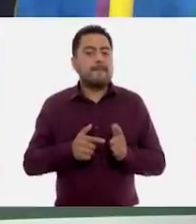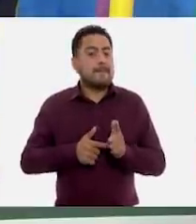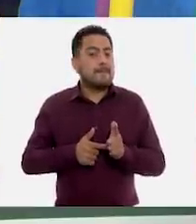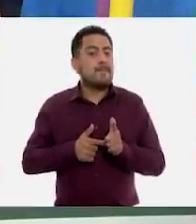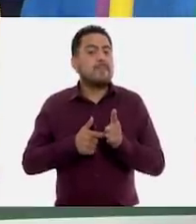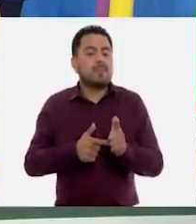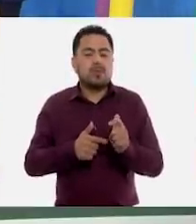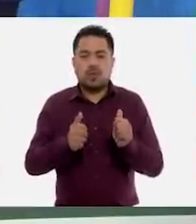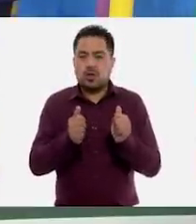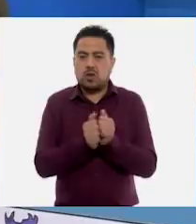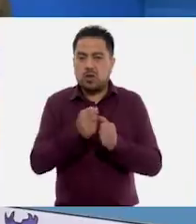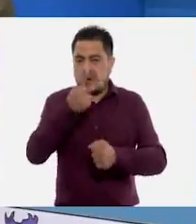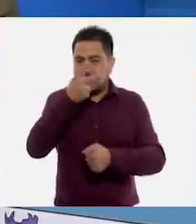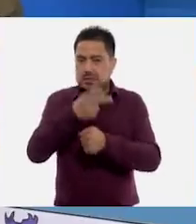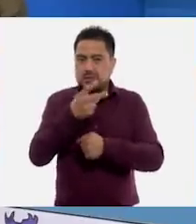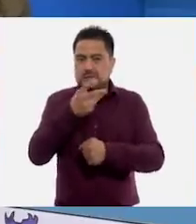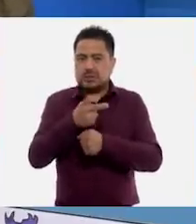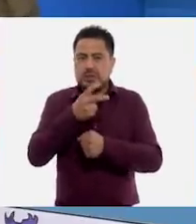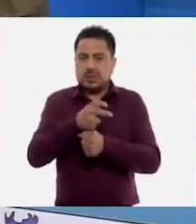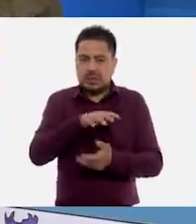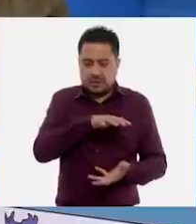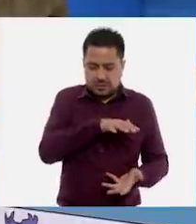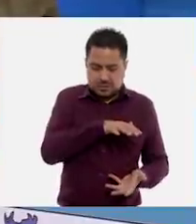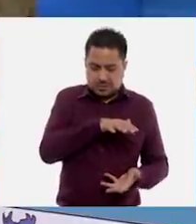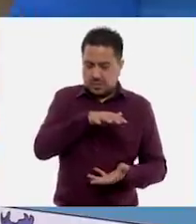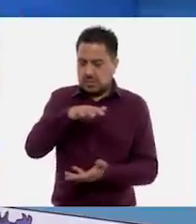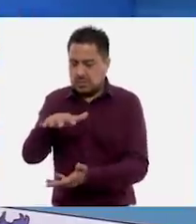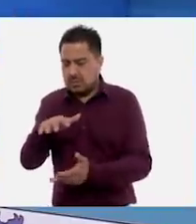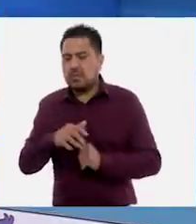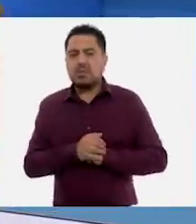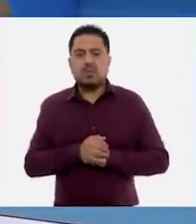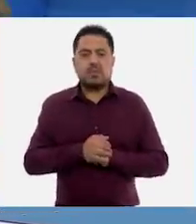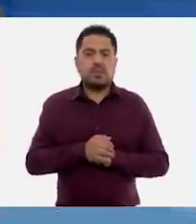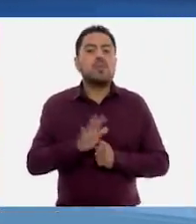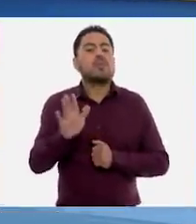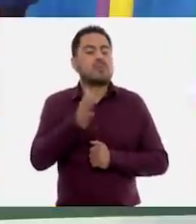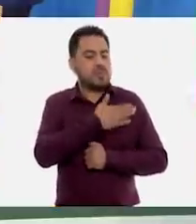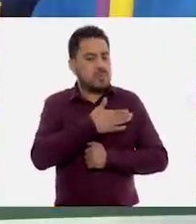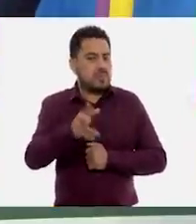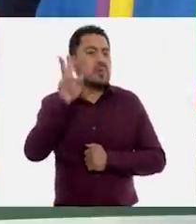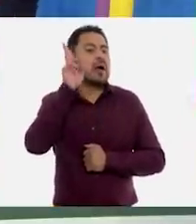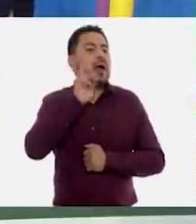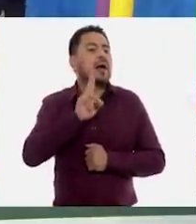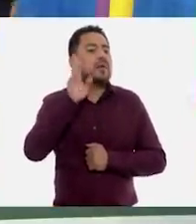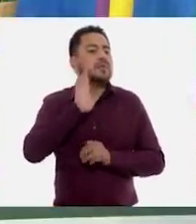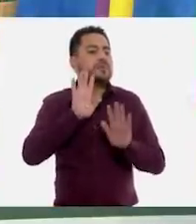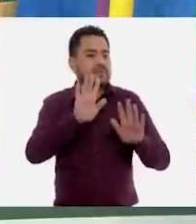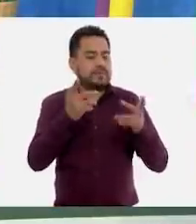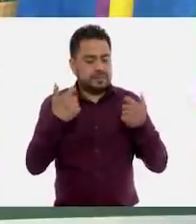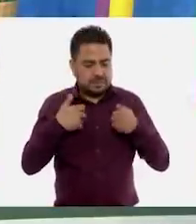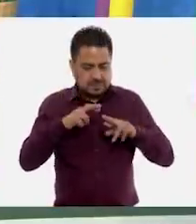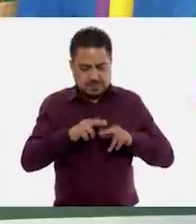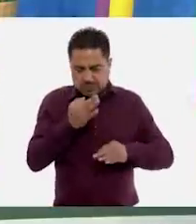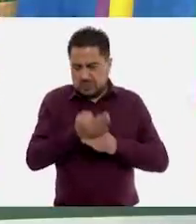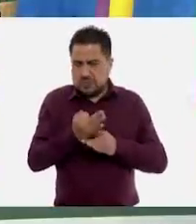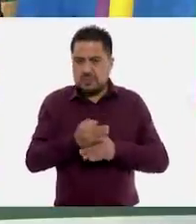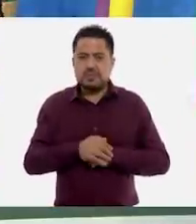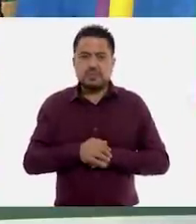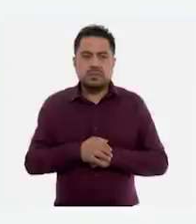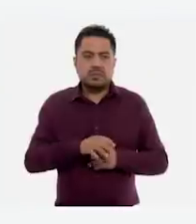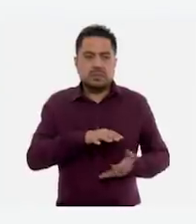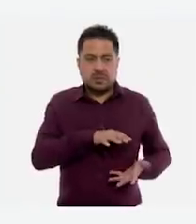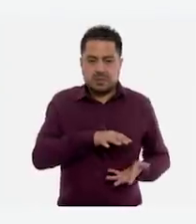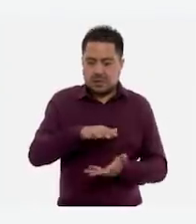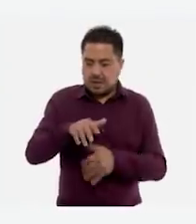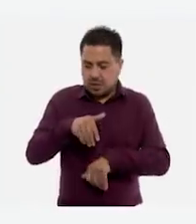Seguimos con la segunda entrega. Bueno, a ver, maestra. Déjame ver si lo podemos entrega hacer.